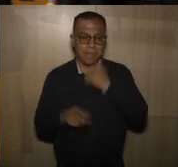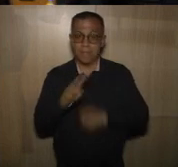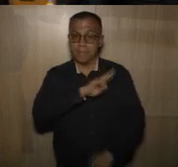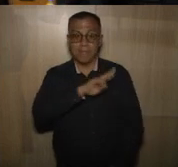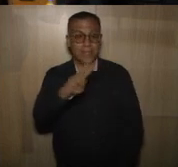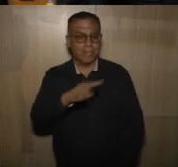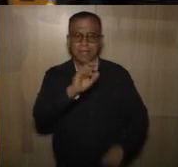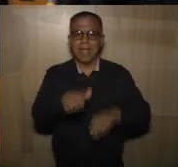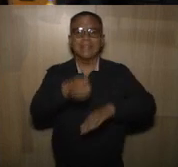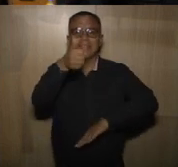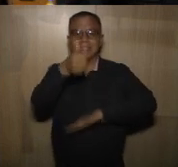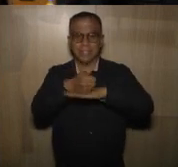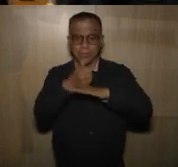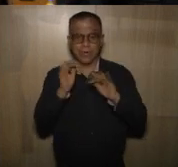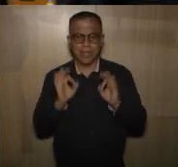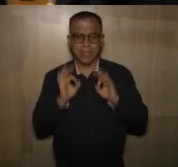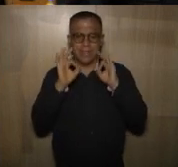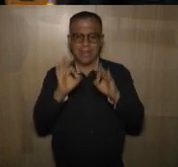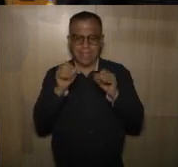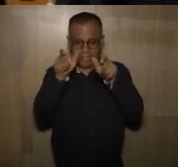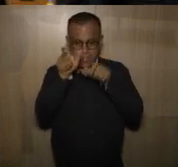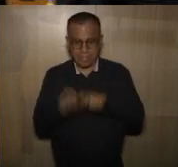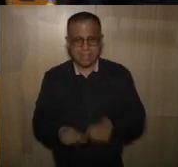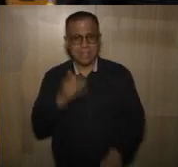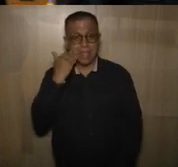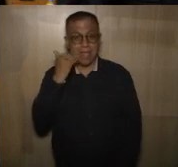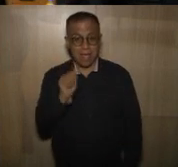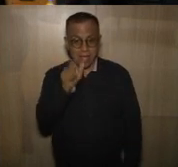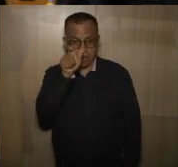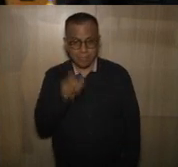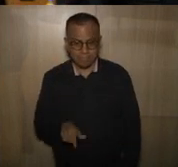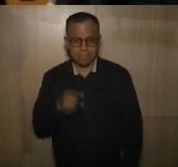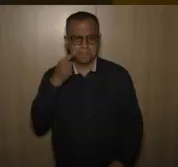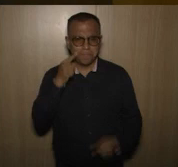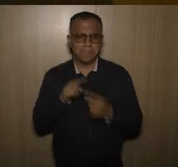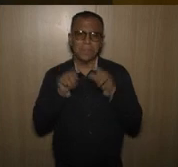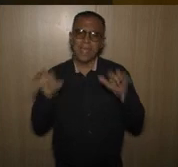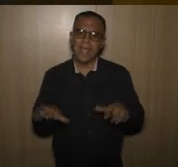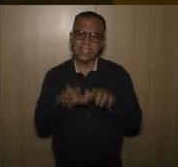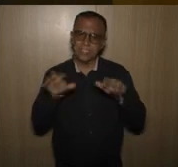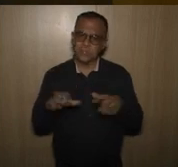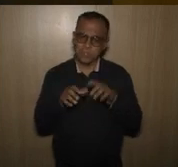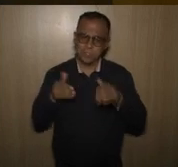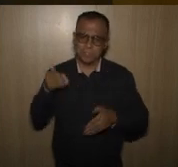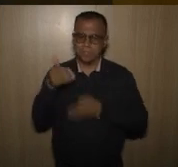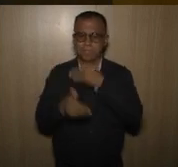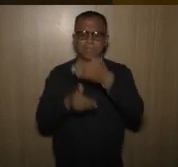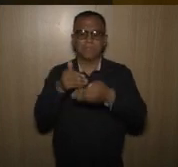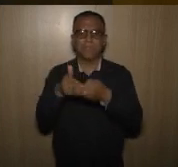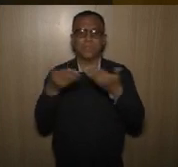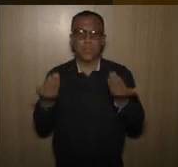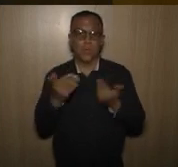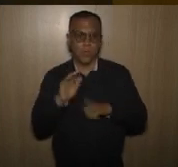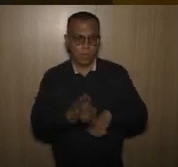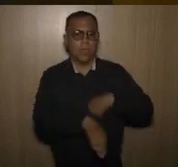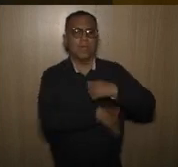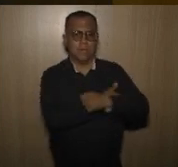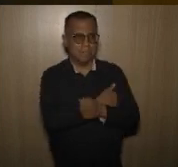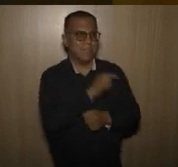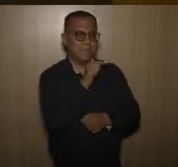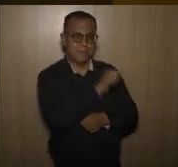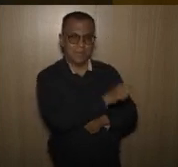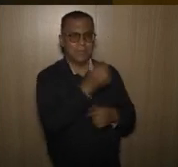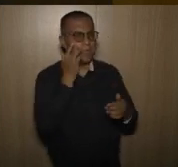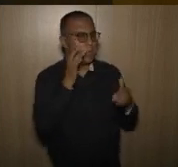nuestra directora de calidad, sobre cuáles son esas acciones que va a llevar a cabo ahora el ministro, desde